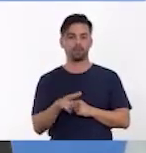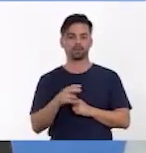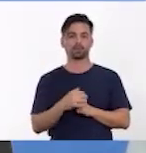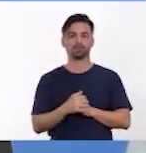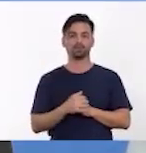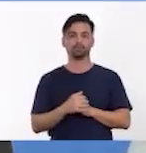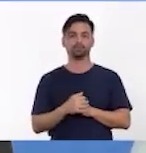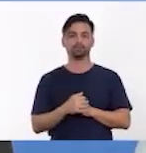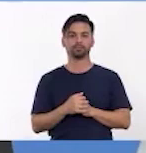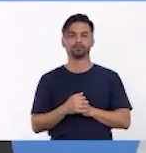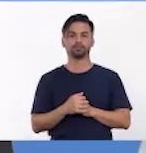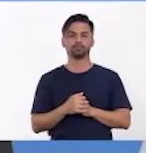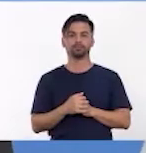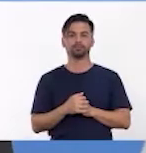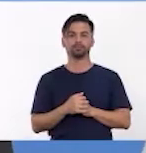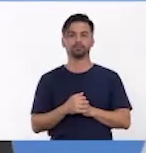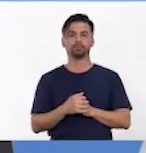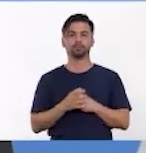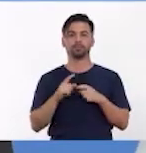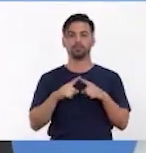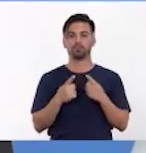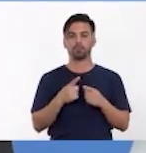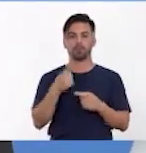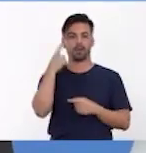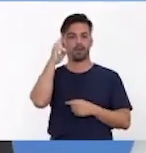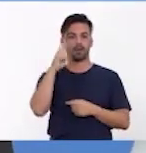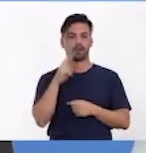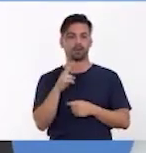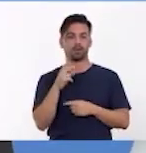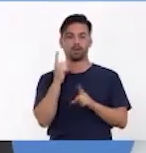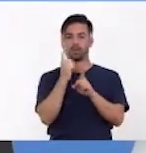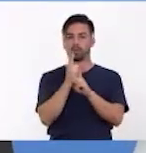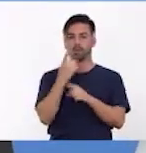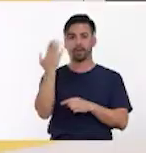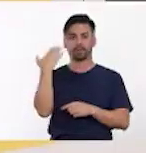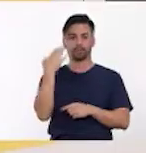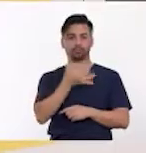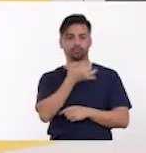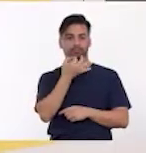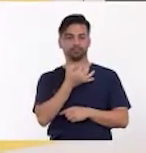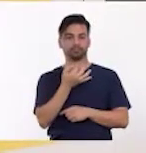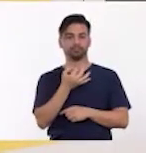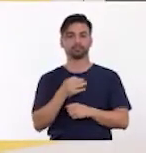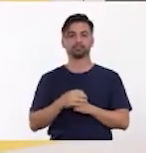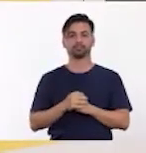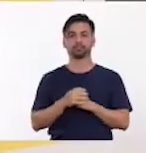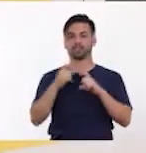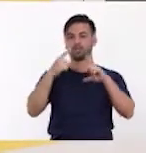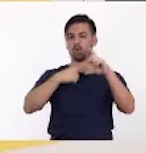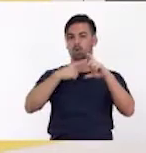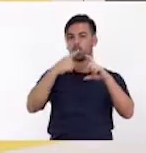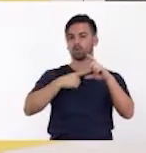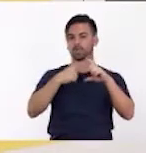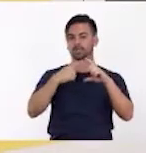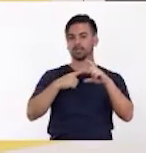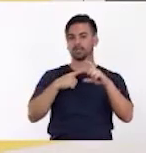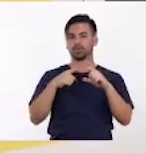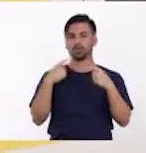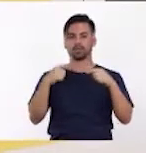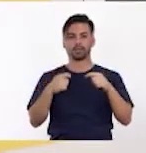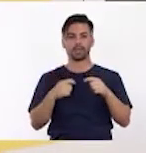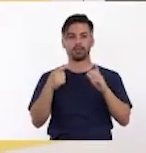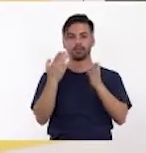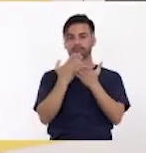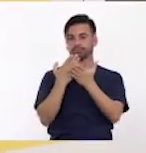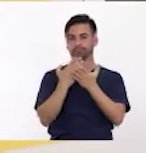hablamos en el tema anterior está referido a los contenidos en los cuales deben